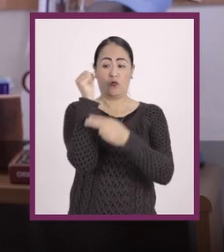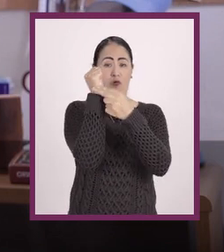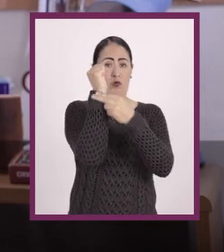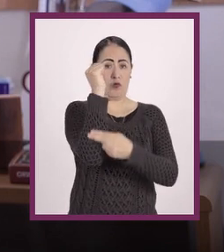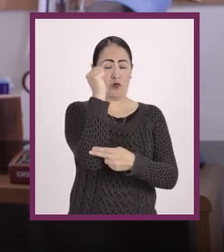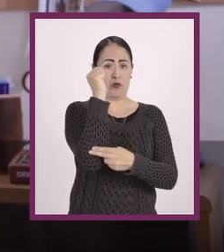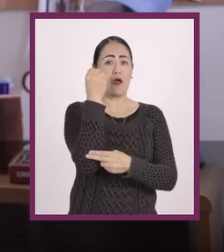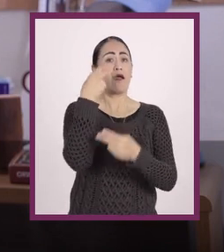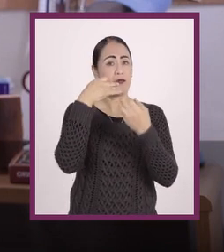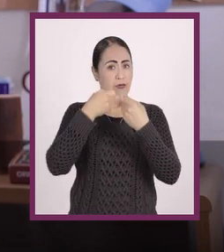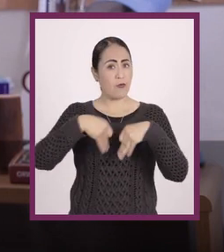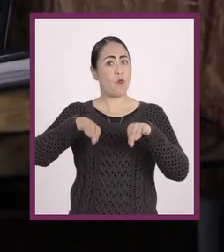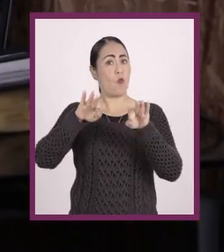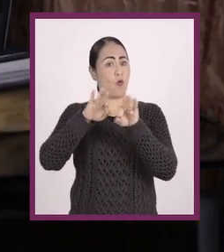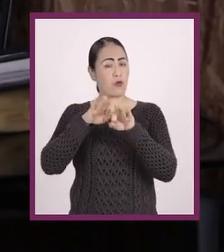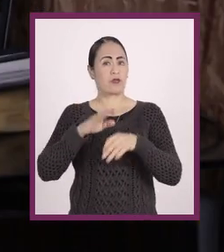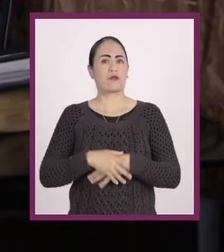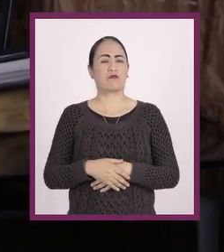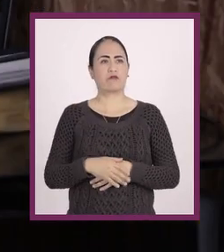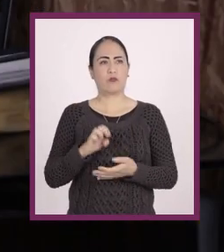derecho es muy importante